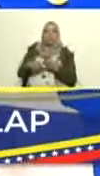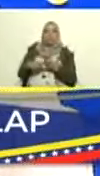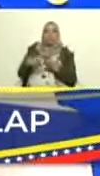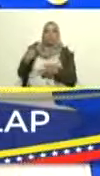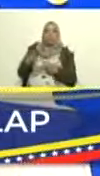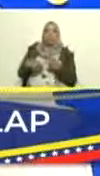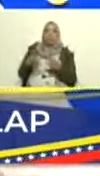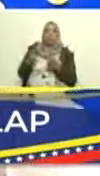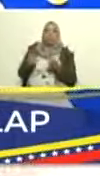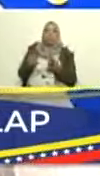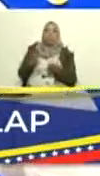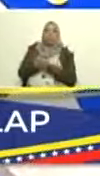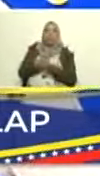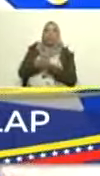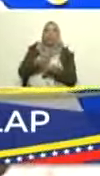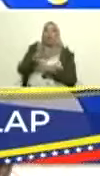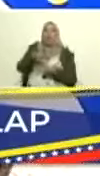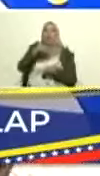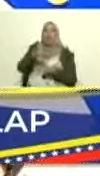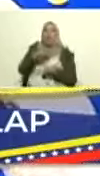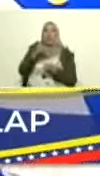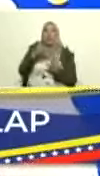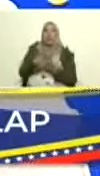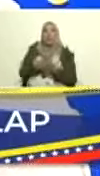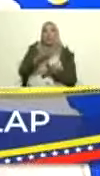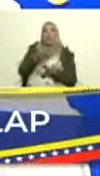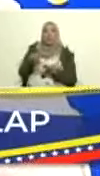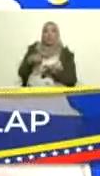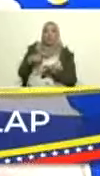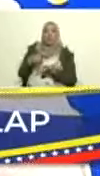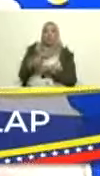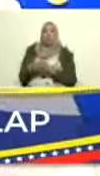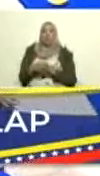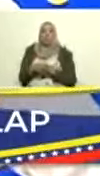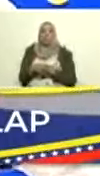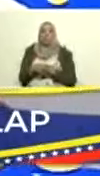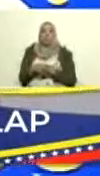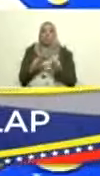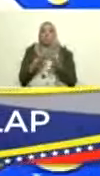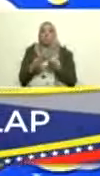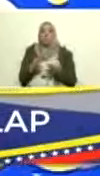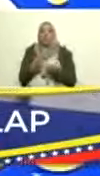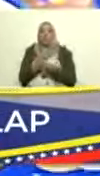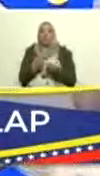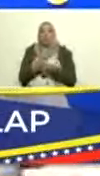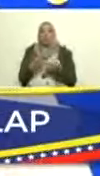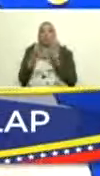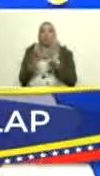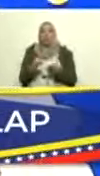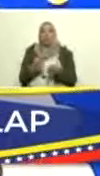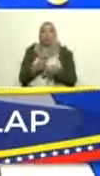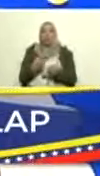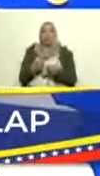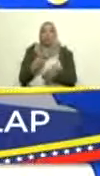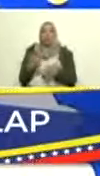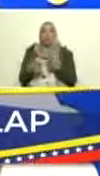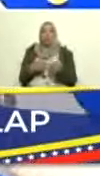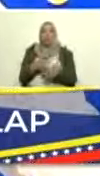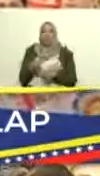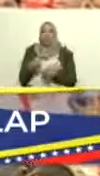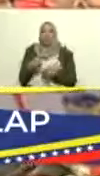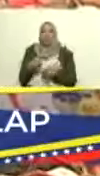poderosa expresión popular que no solamente distribuye alimentos, sino que en su comunidad, bueno, se expresa de muchas